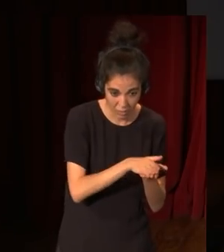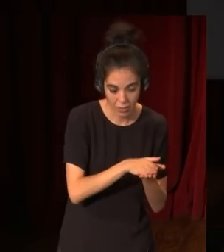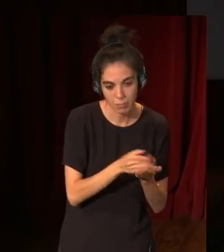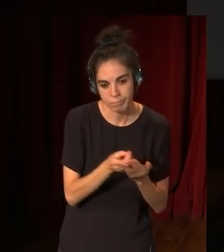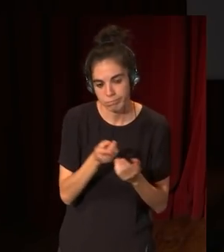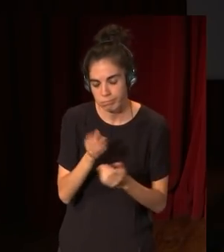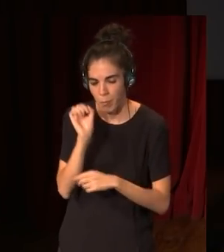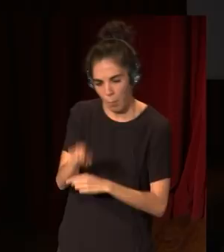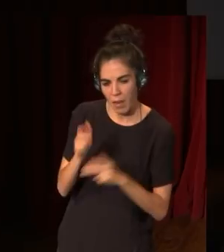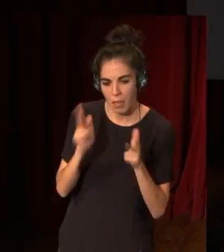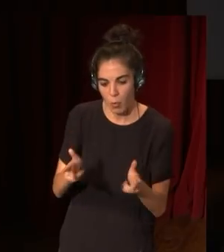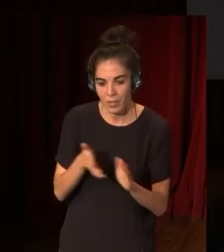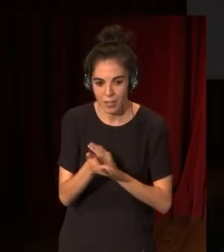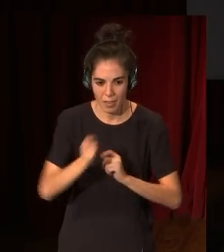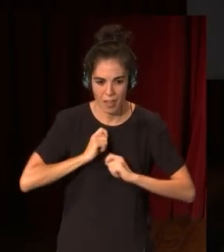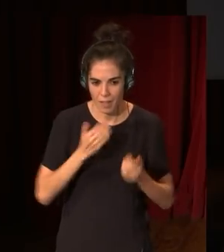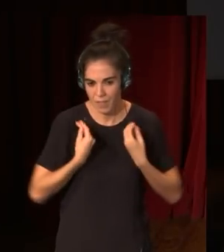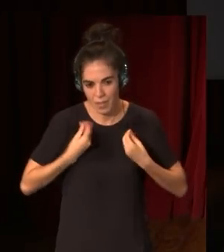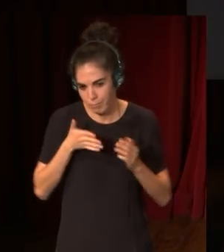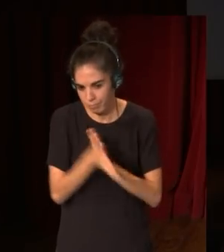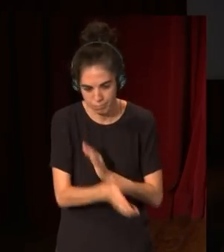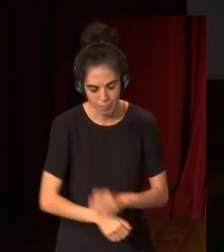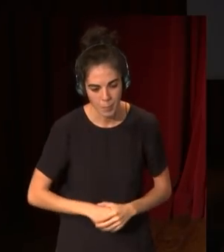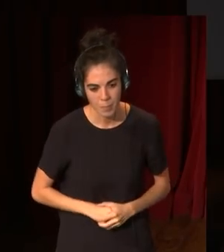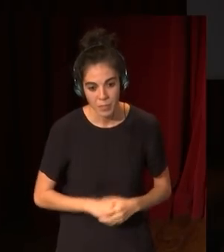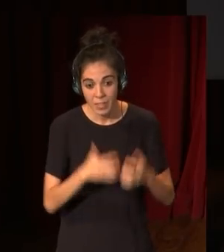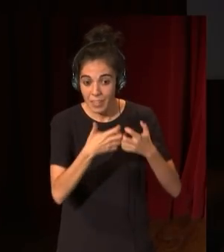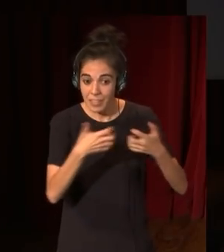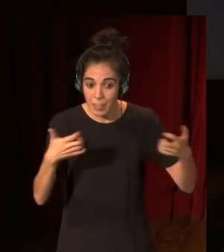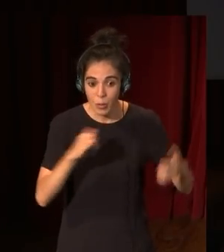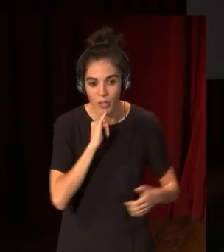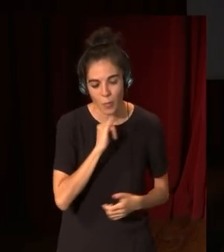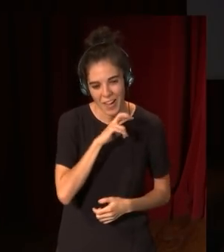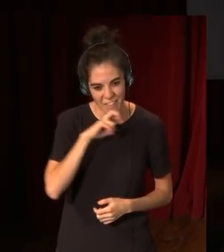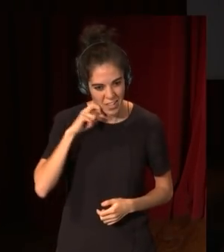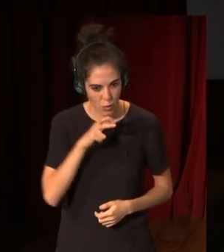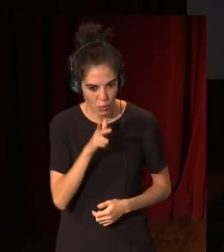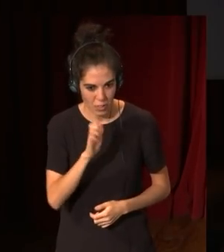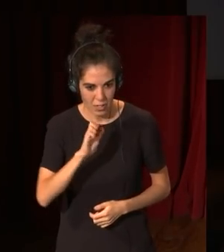a la muerte y nos dio la vida eterna y en esta inscripción está en hebreo